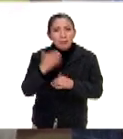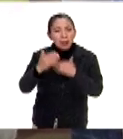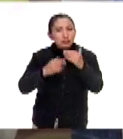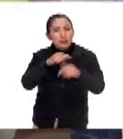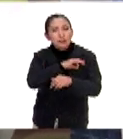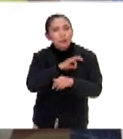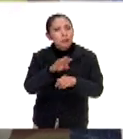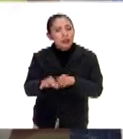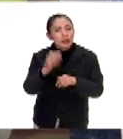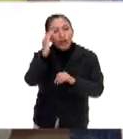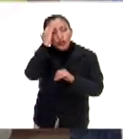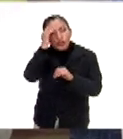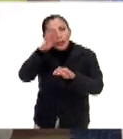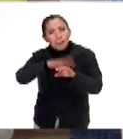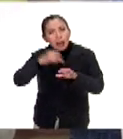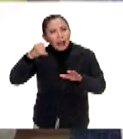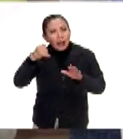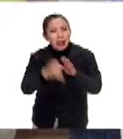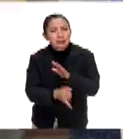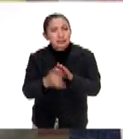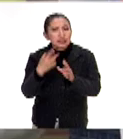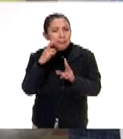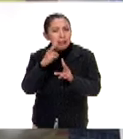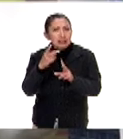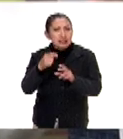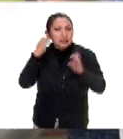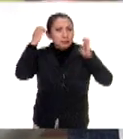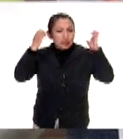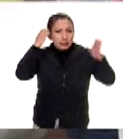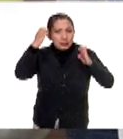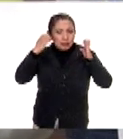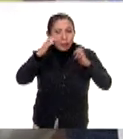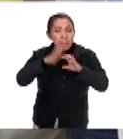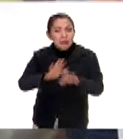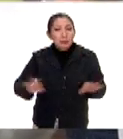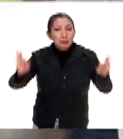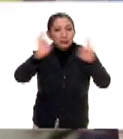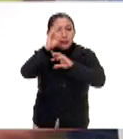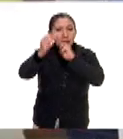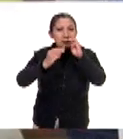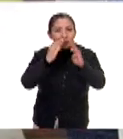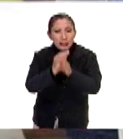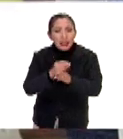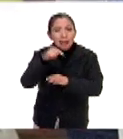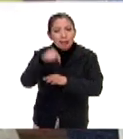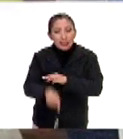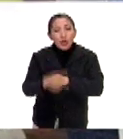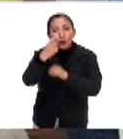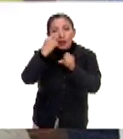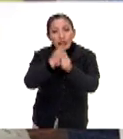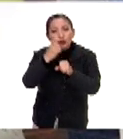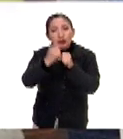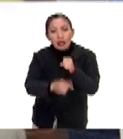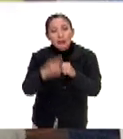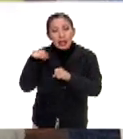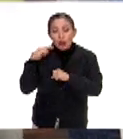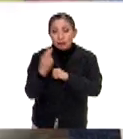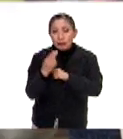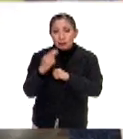ustedes puedan conocer más de lo que se está viviendo en esta expo, que les digo que es la más importante del mundo. Se hace aquí cada año en el mes de